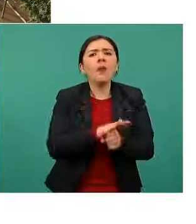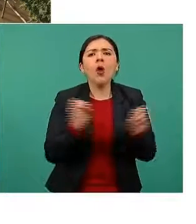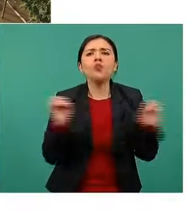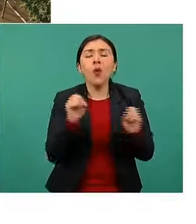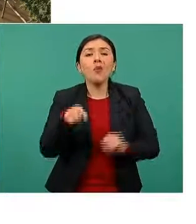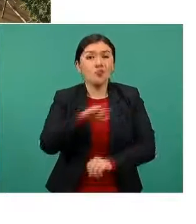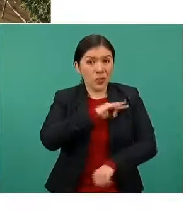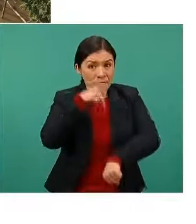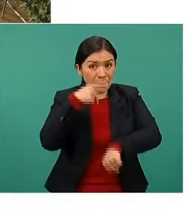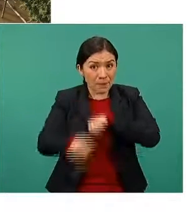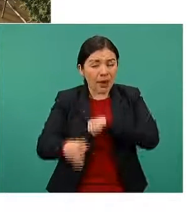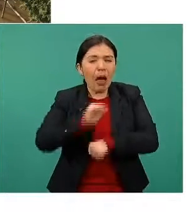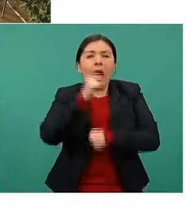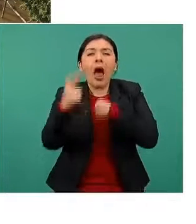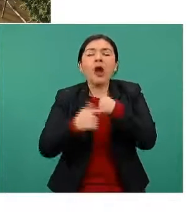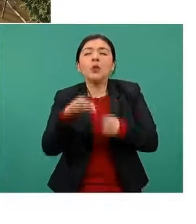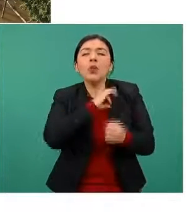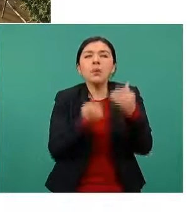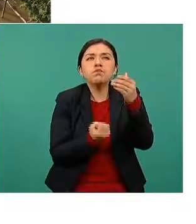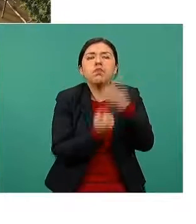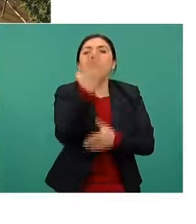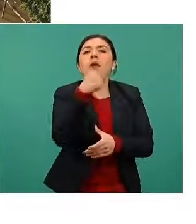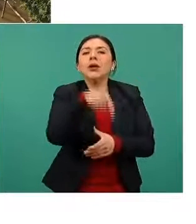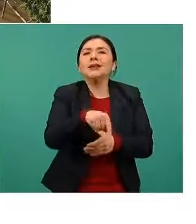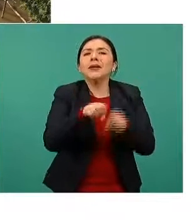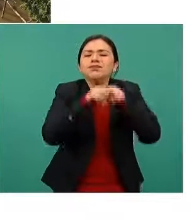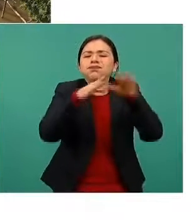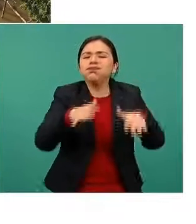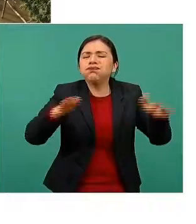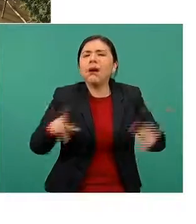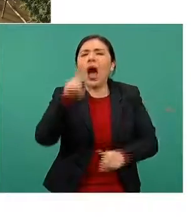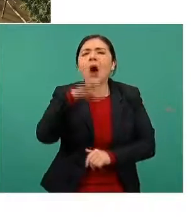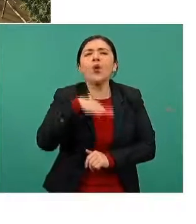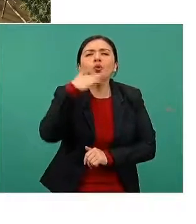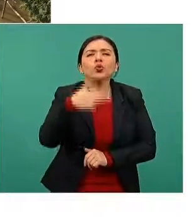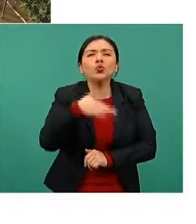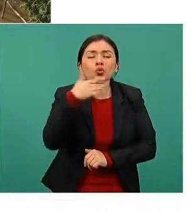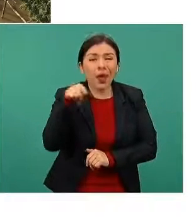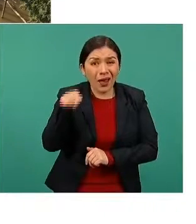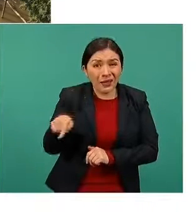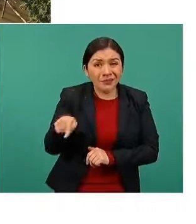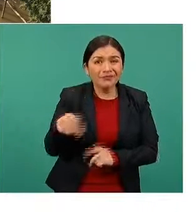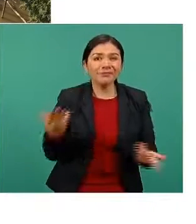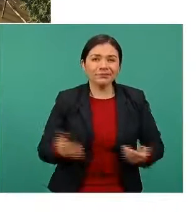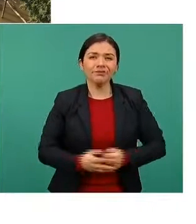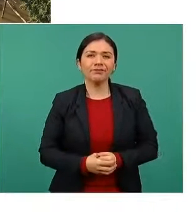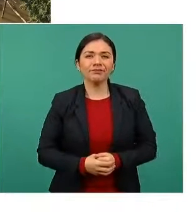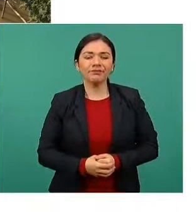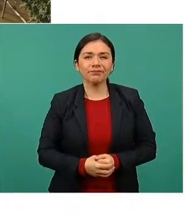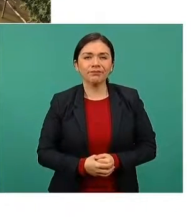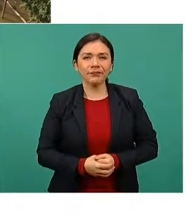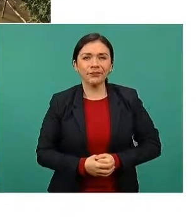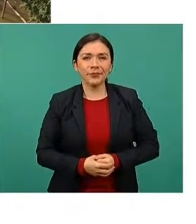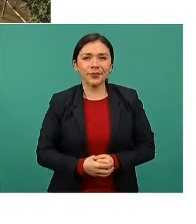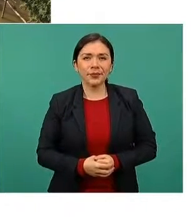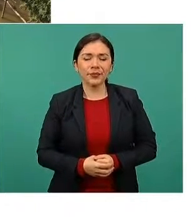momento puede haber una exhalación o un derrame, y que están ya prácticamente en el río.